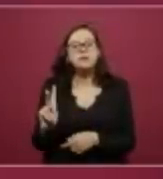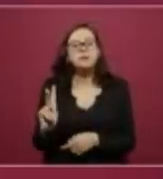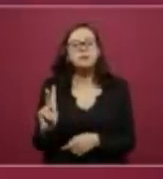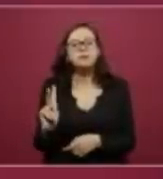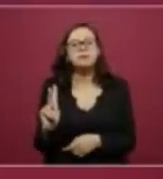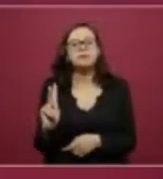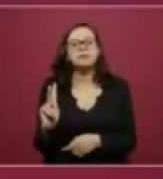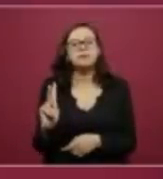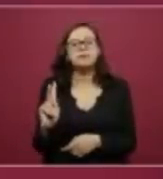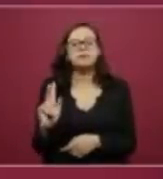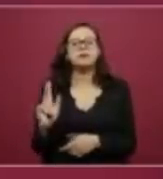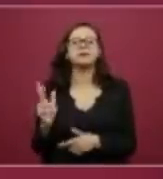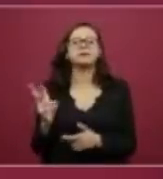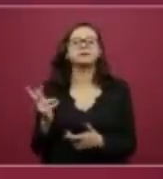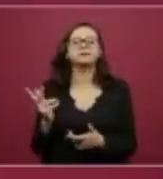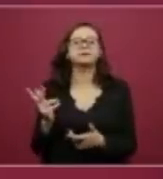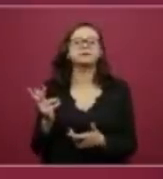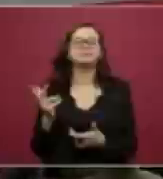la